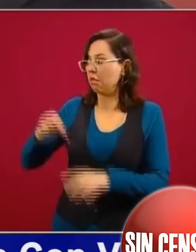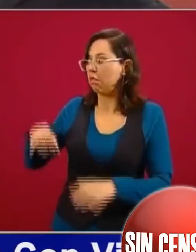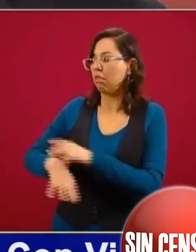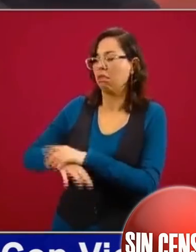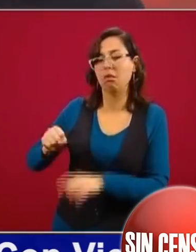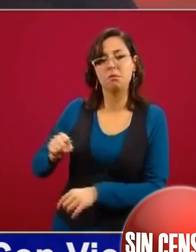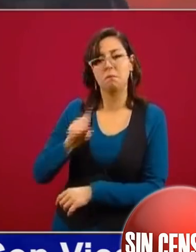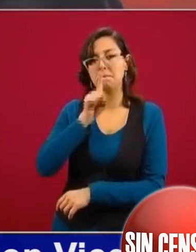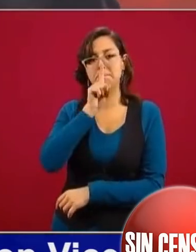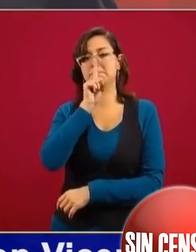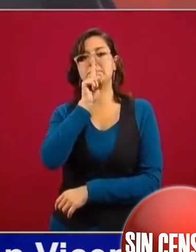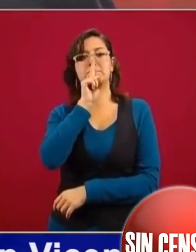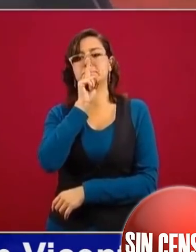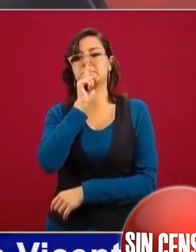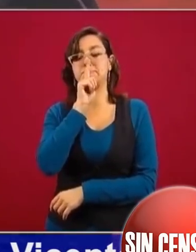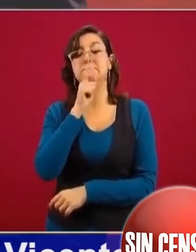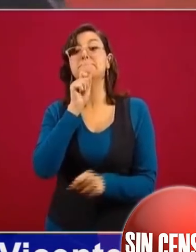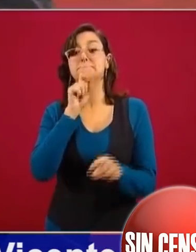gente.